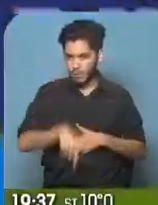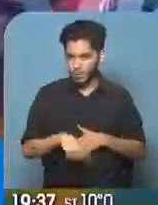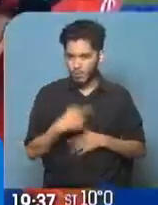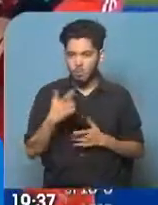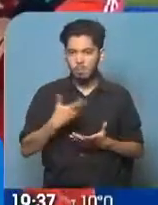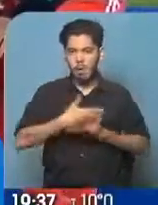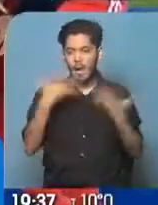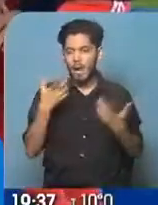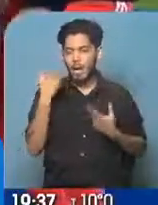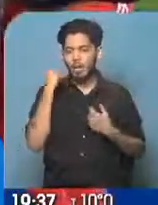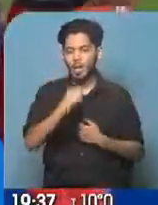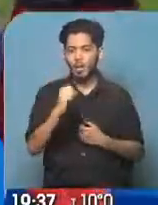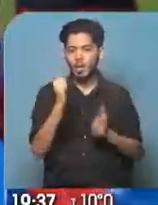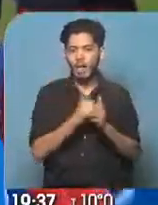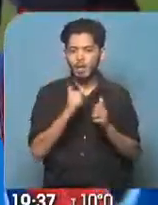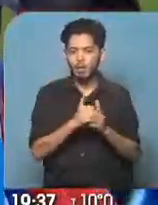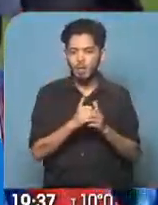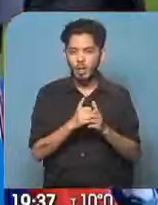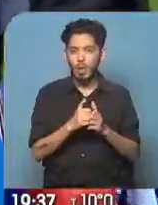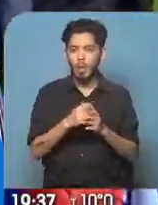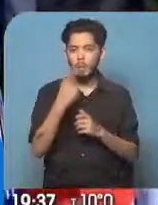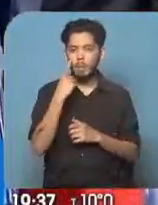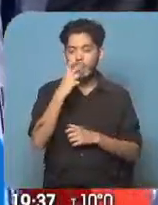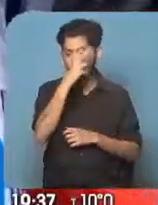máximo goleador de la historia para el Real Madrid,